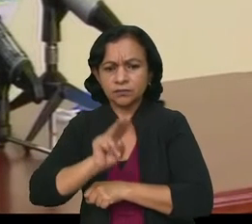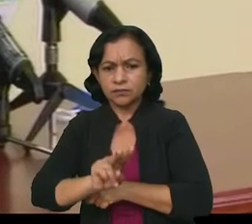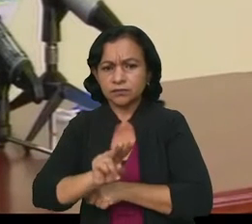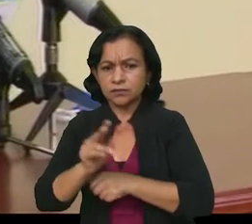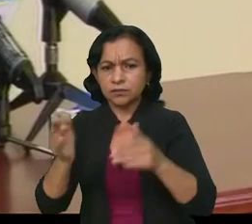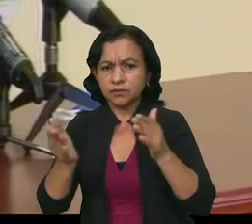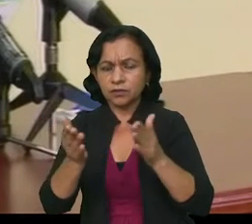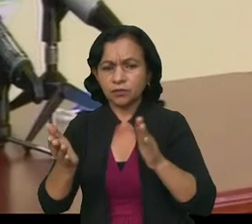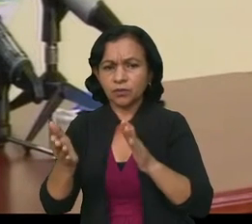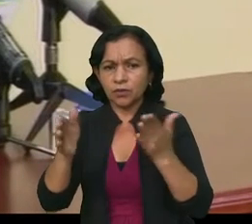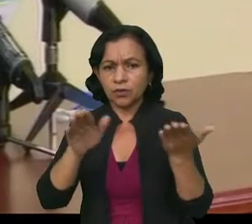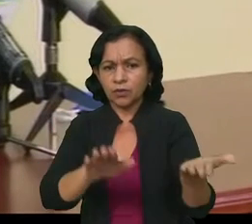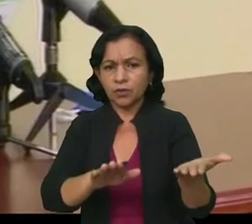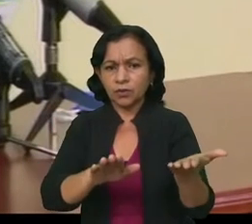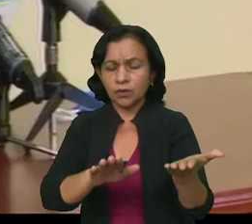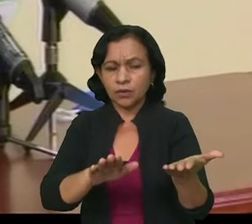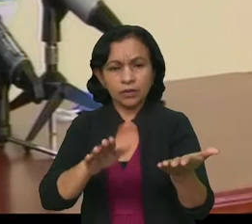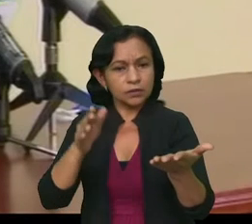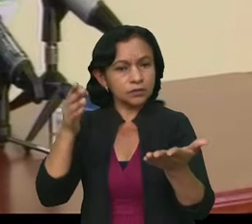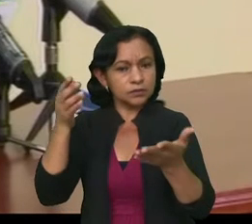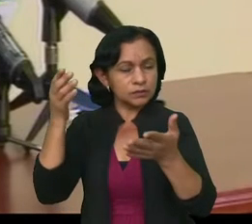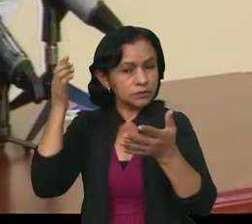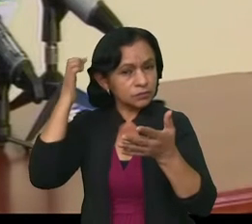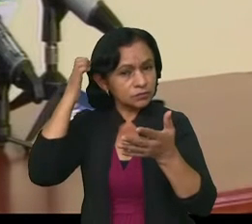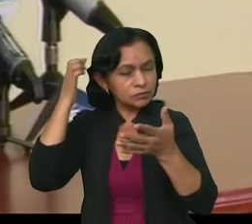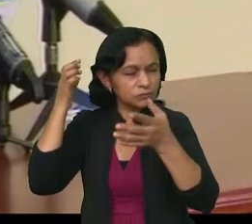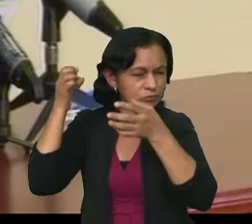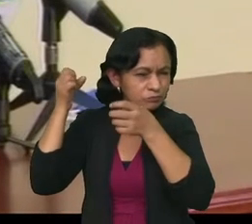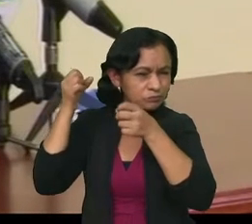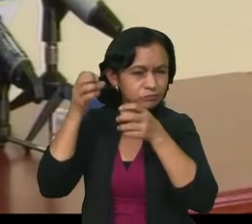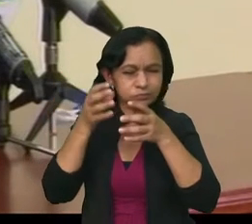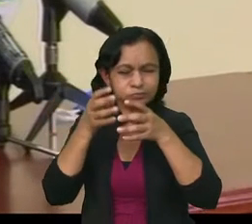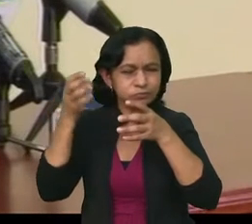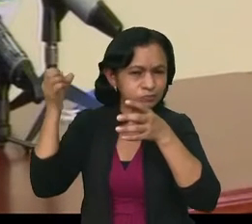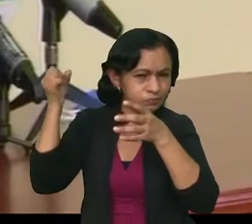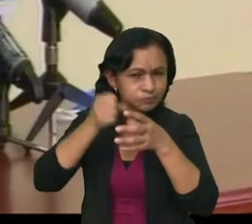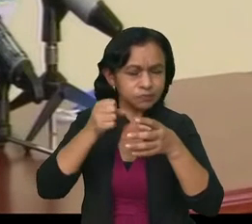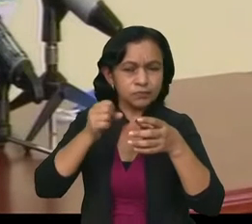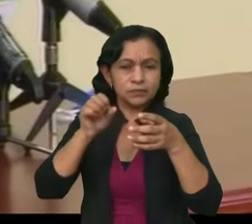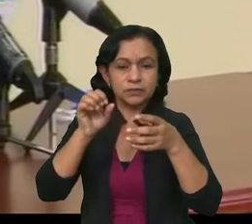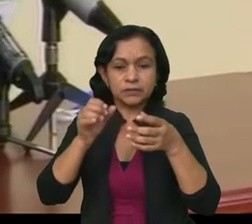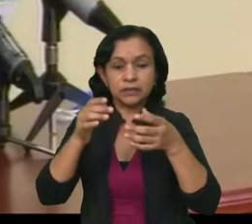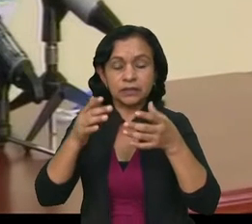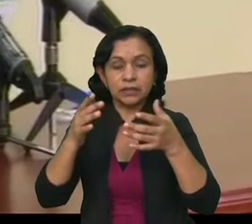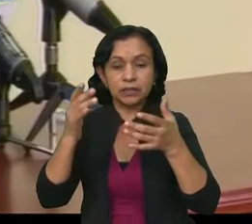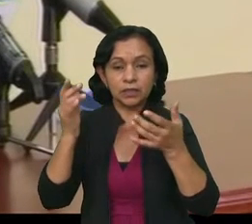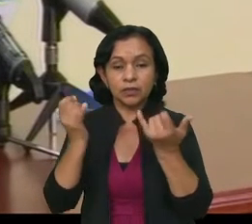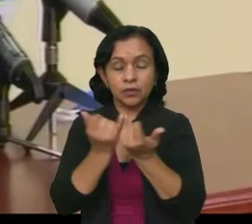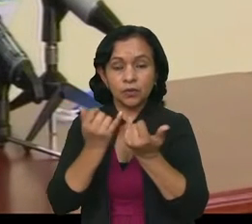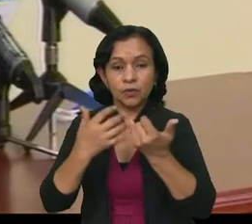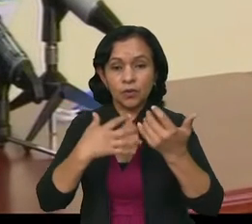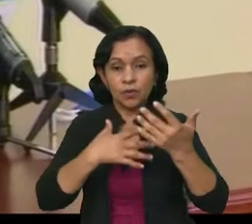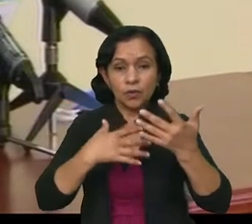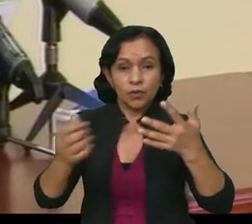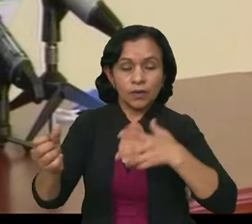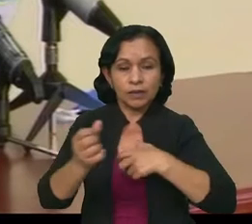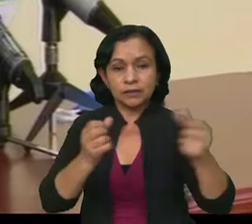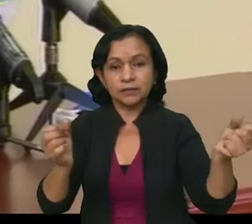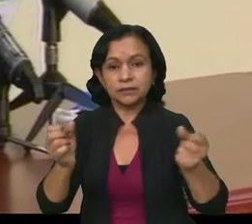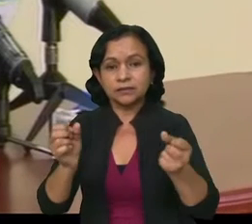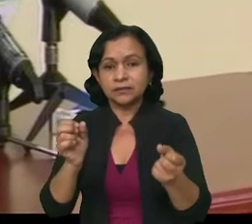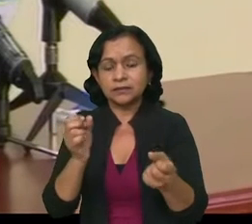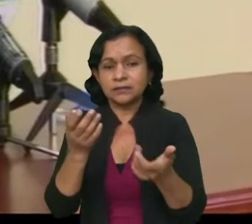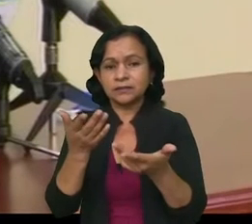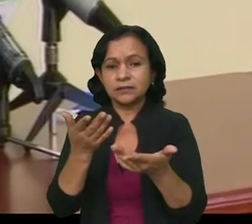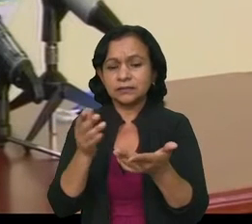de muerte trauma craneoencefálico severo, presentando además signos de violencia y agresión sexual